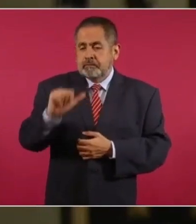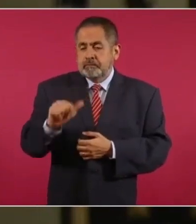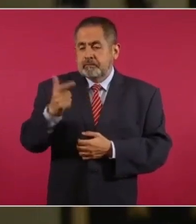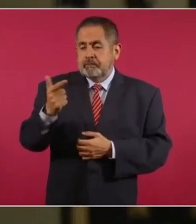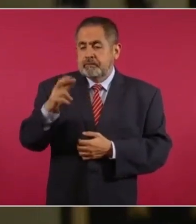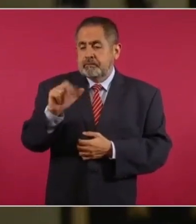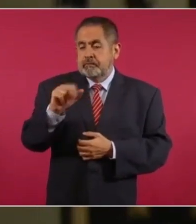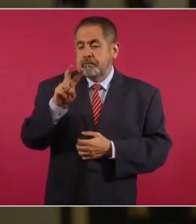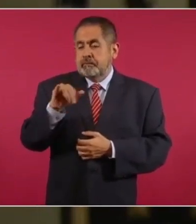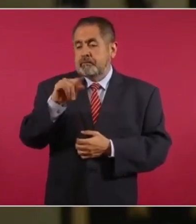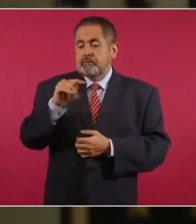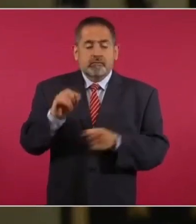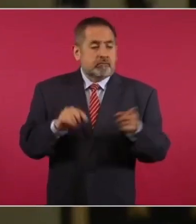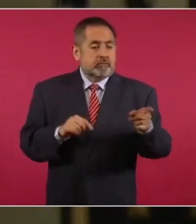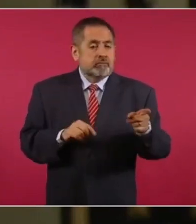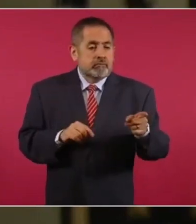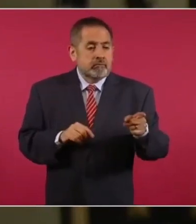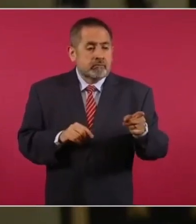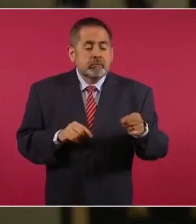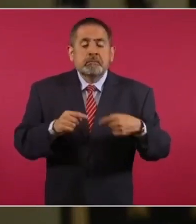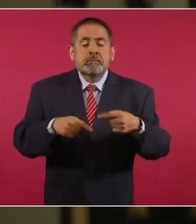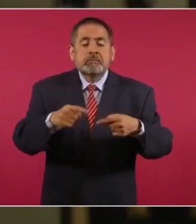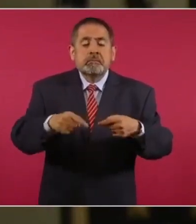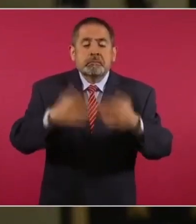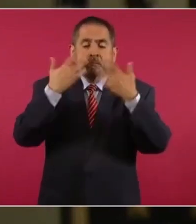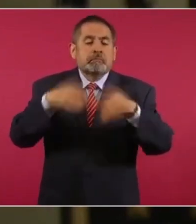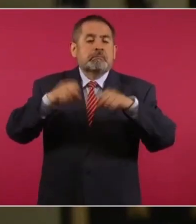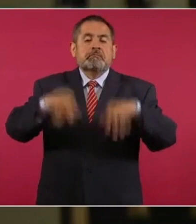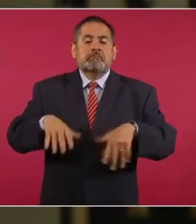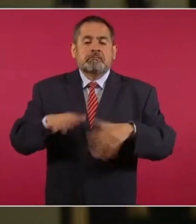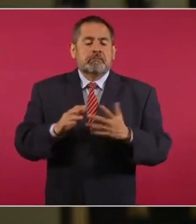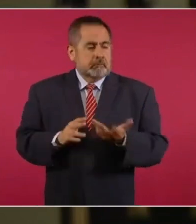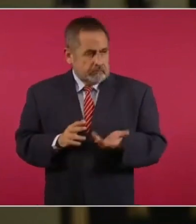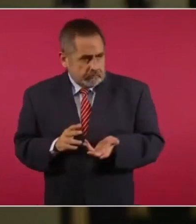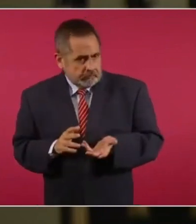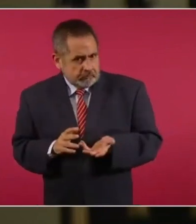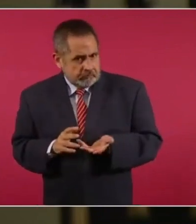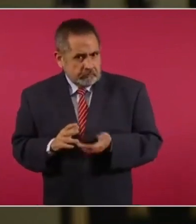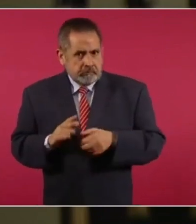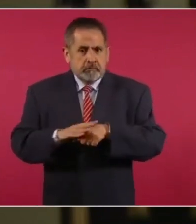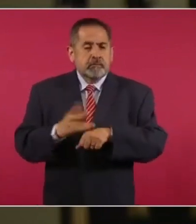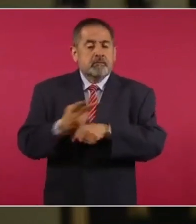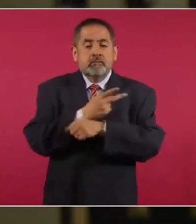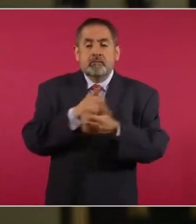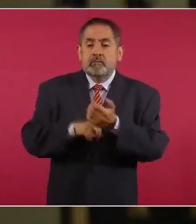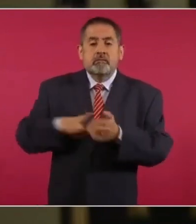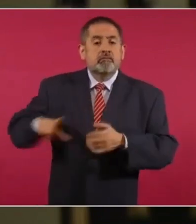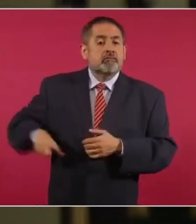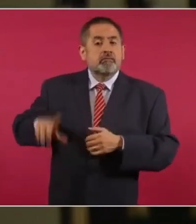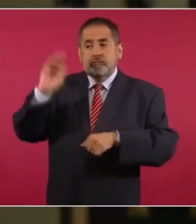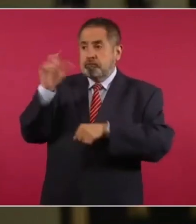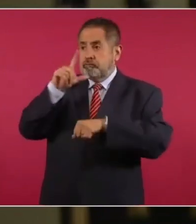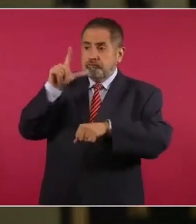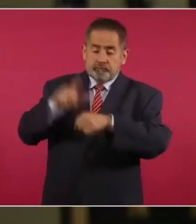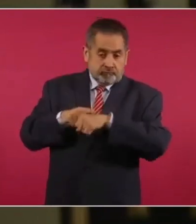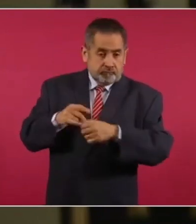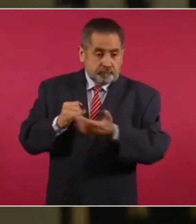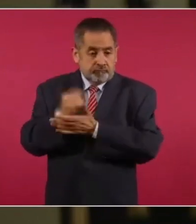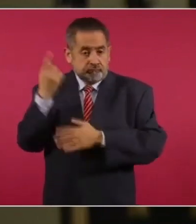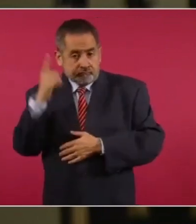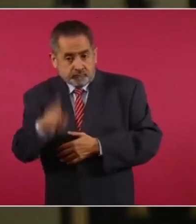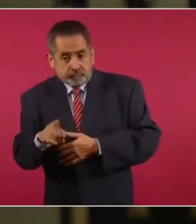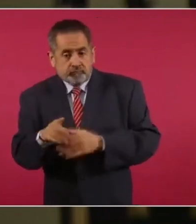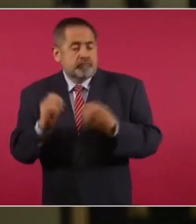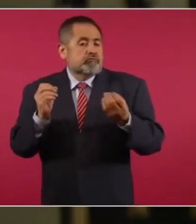Cravioto, quien días después dejó el cargo, y preguntarle si esto tiene que ver con decisiones del gobierno federal y qué opina